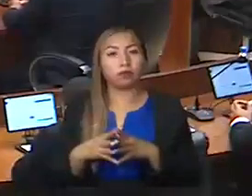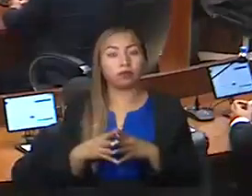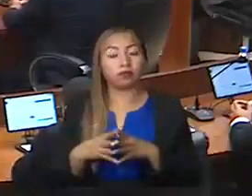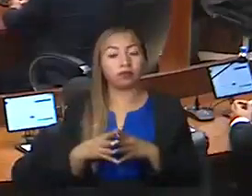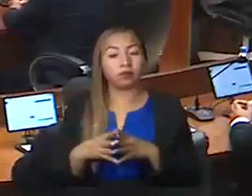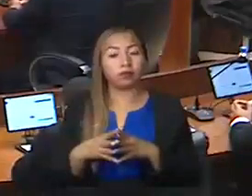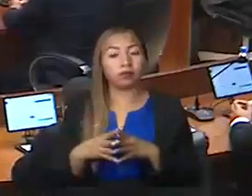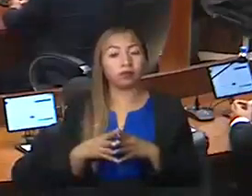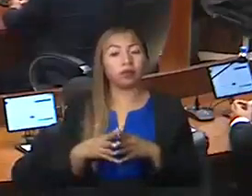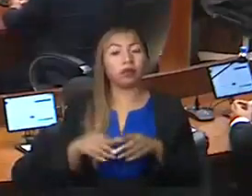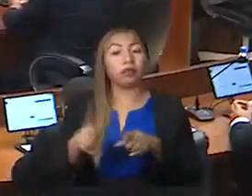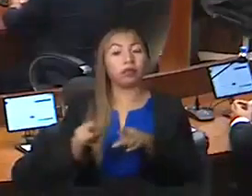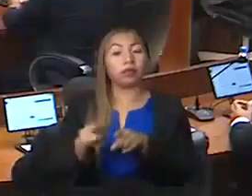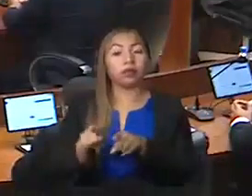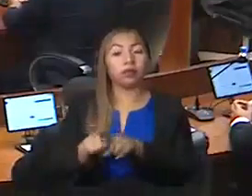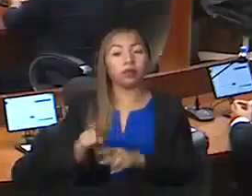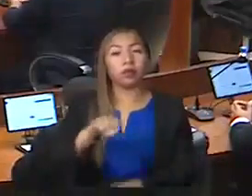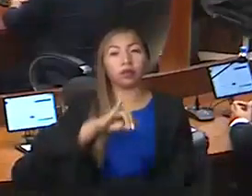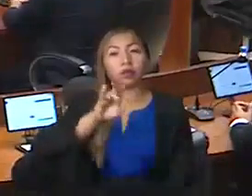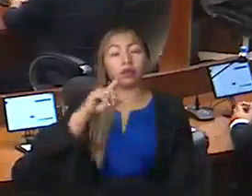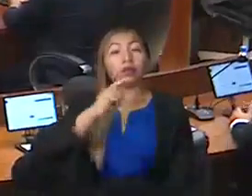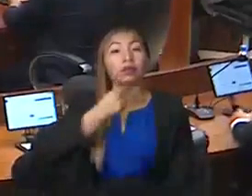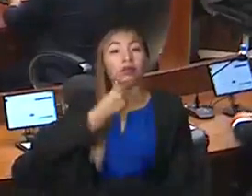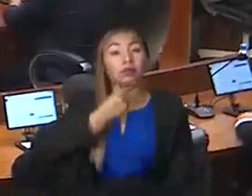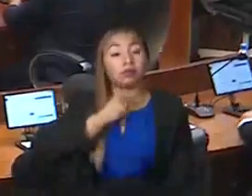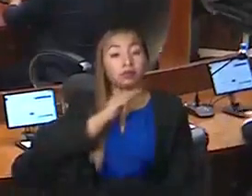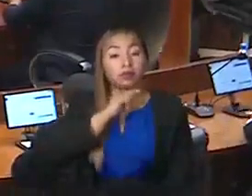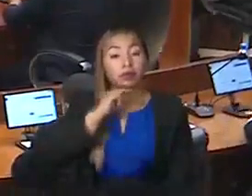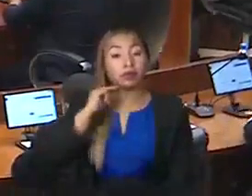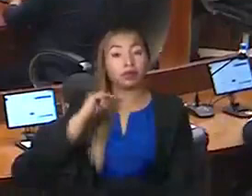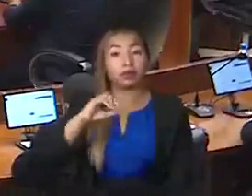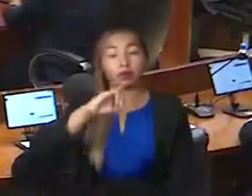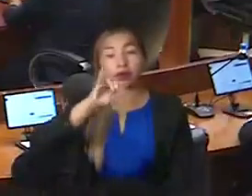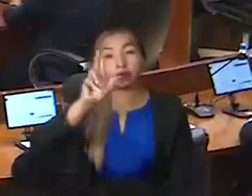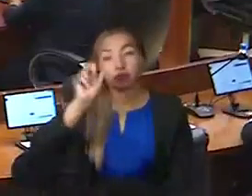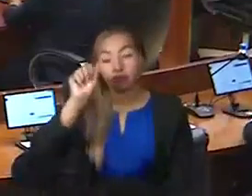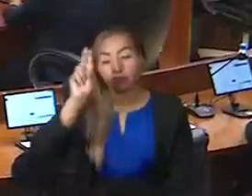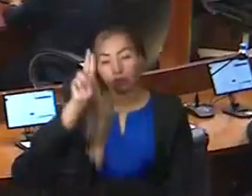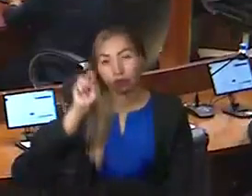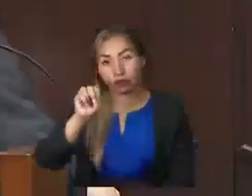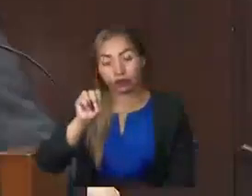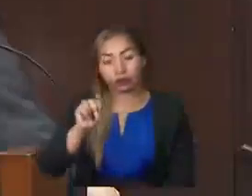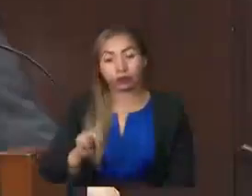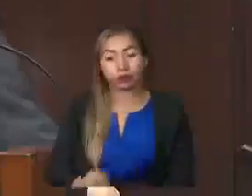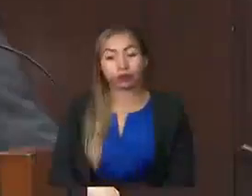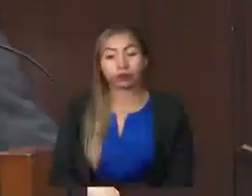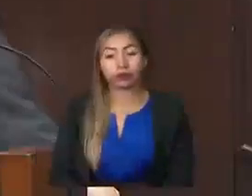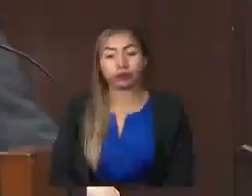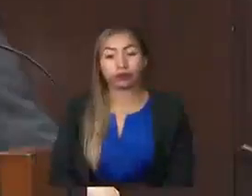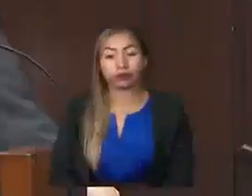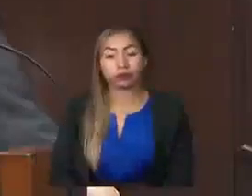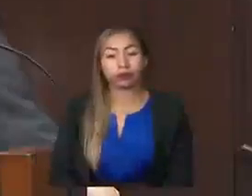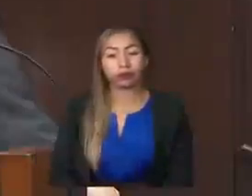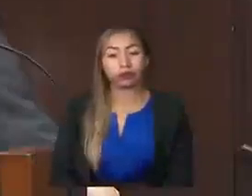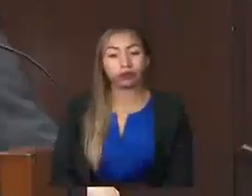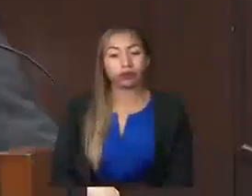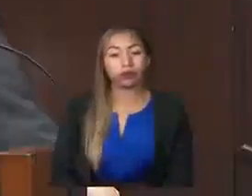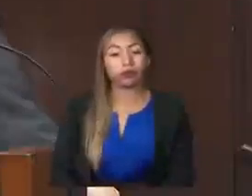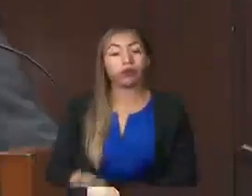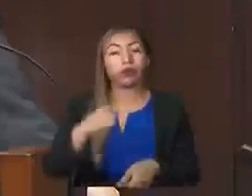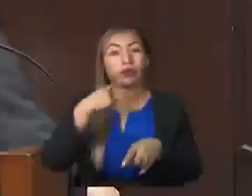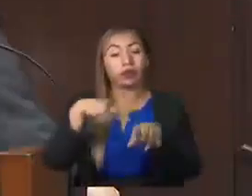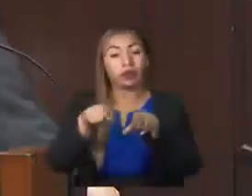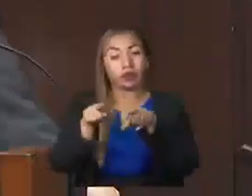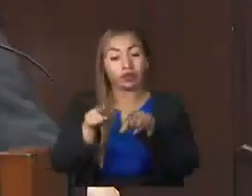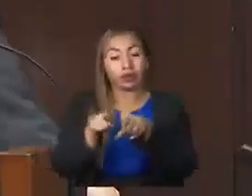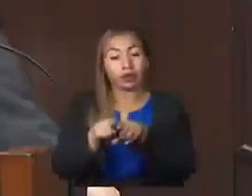Presbítero Juan Sandoval, Vicario Episcopal de la Zona Cristo Redentor en San Miguelito. Distinguidos directores